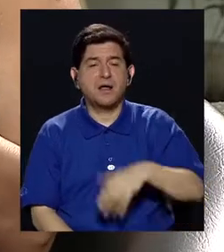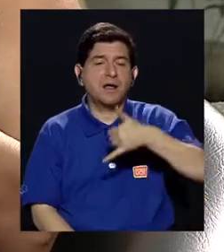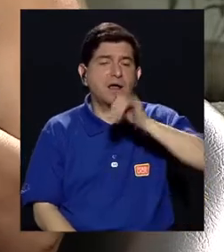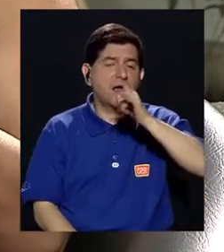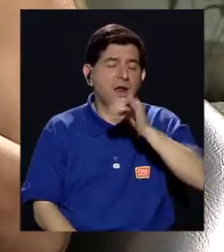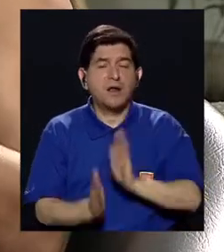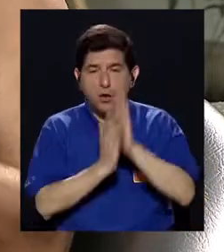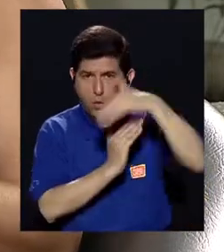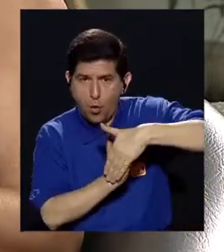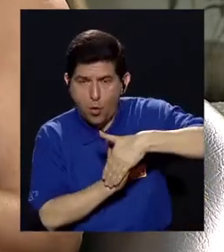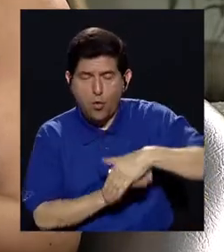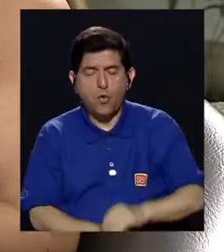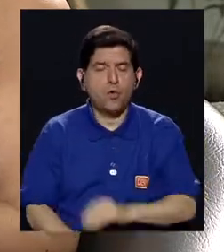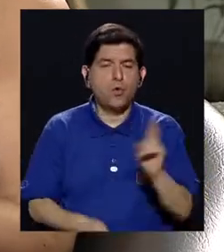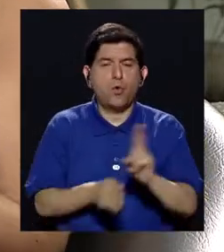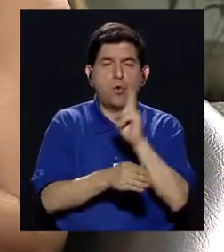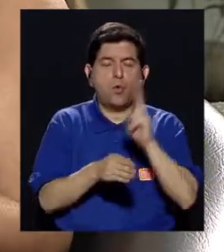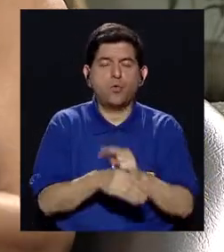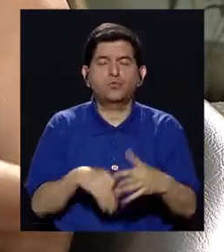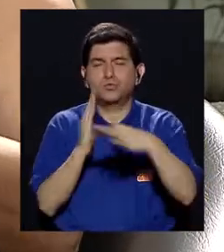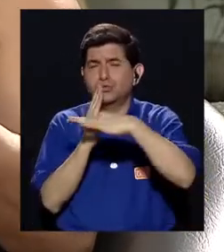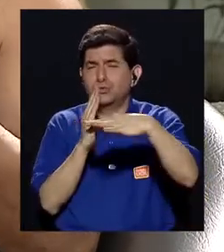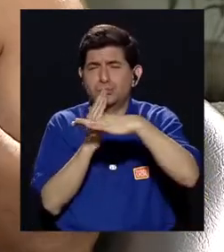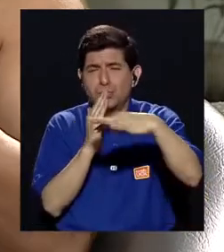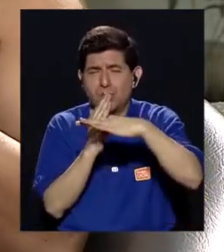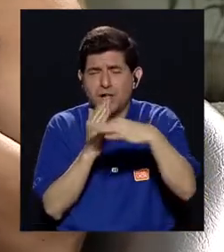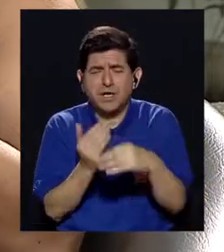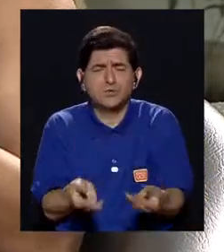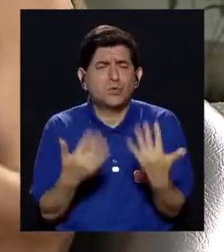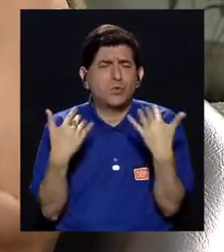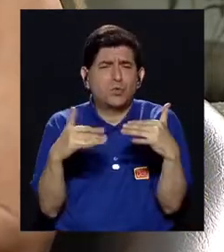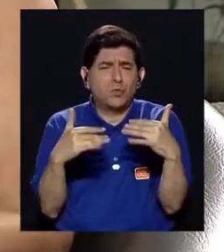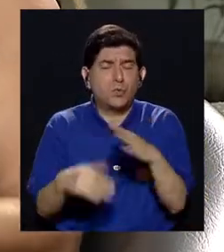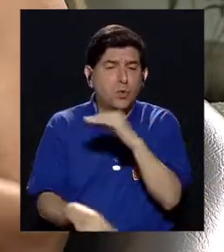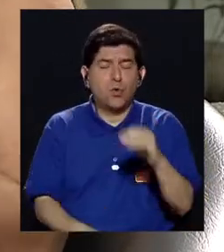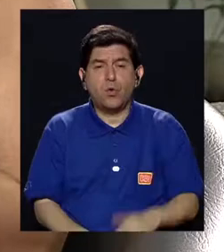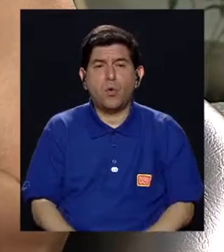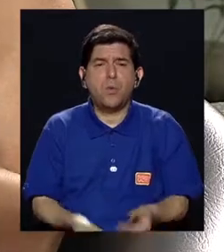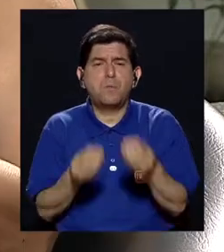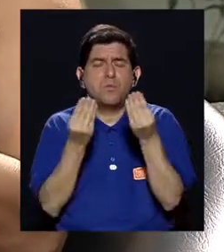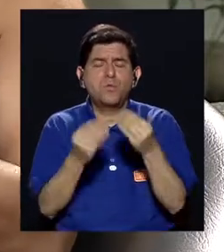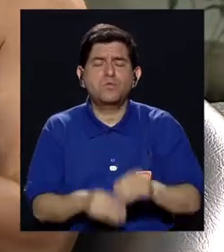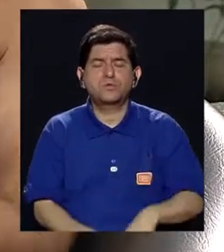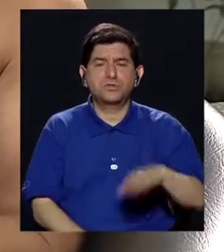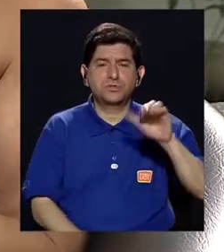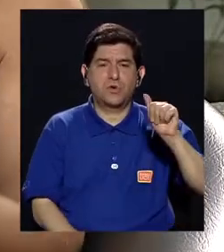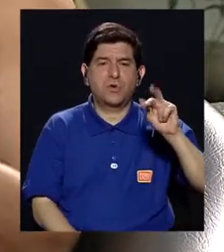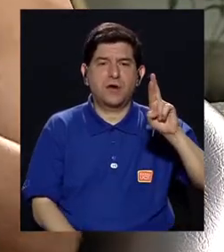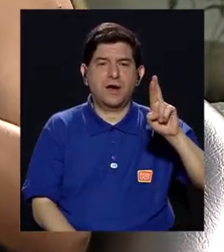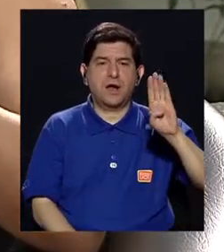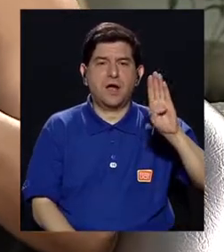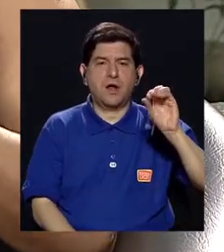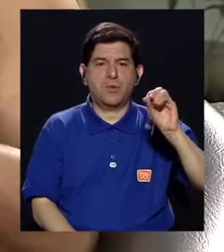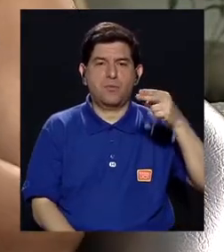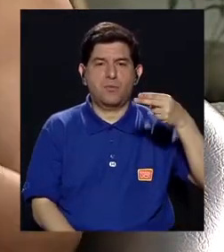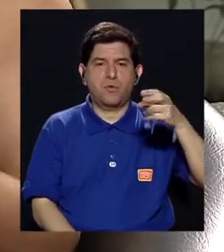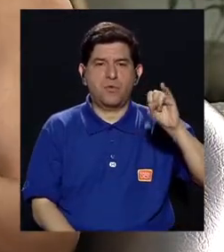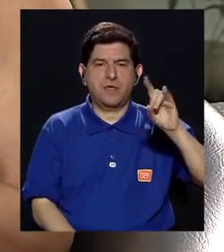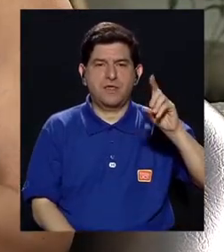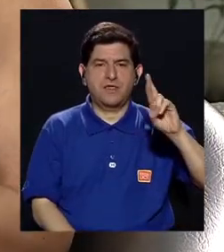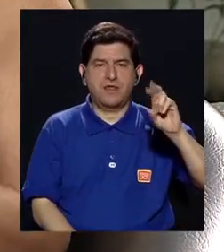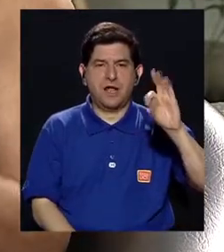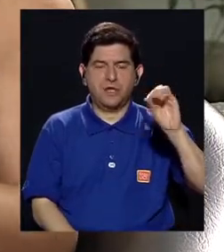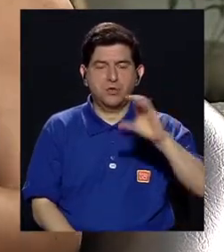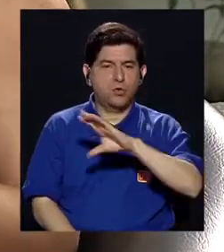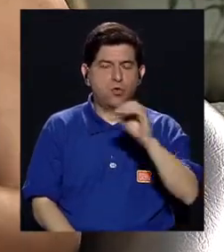exceso, que el consumo de grasas, de alto grasas, que el consumo de altísimos carbohidratos, que el sedentarismo, no solo va a